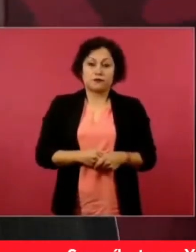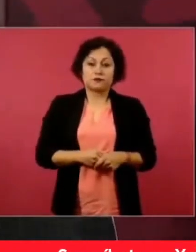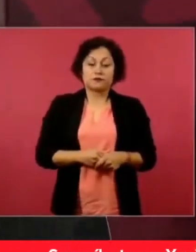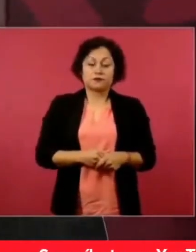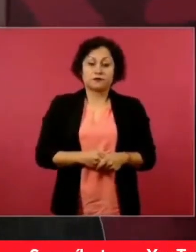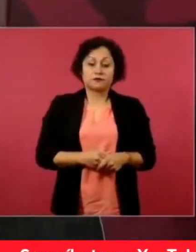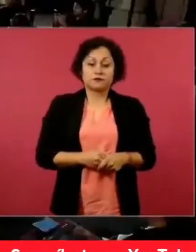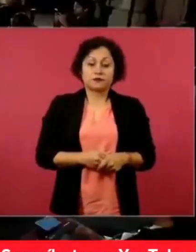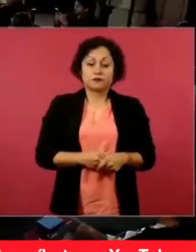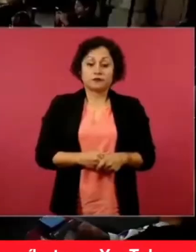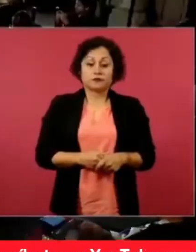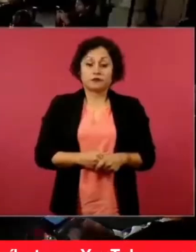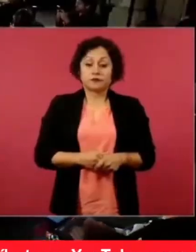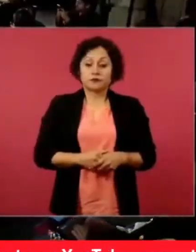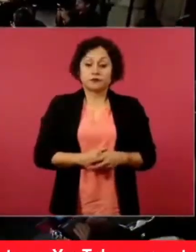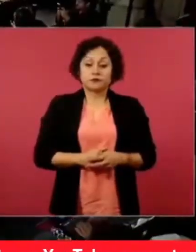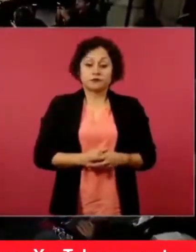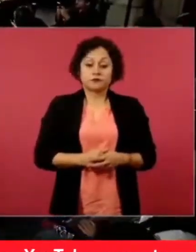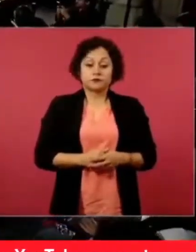Y